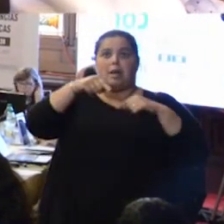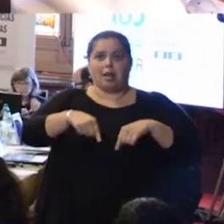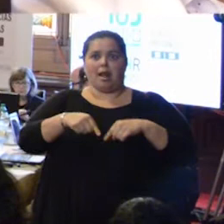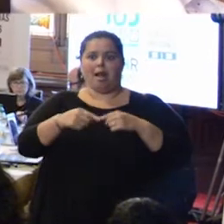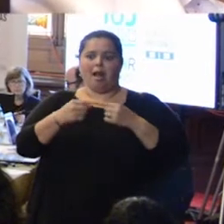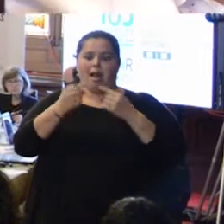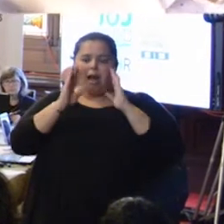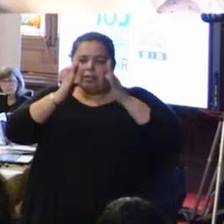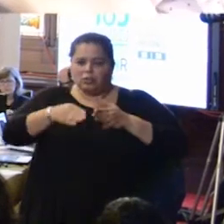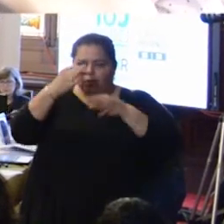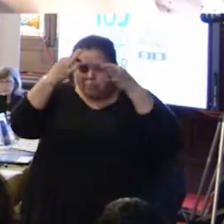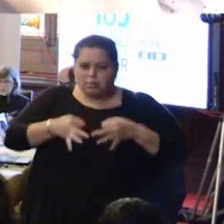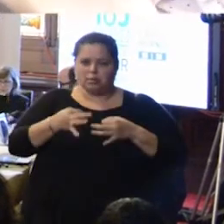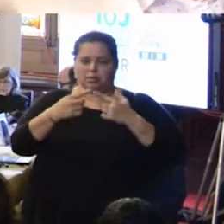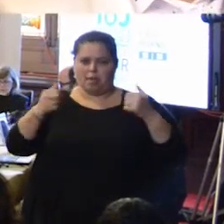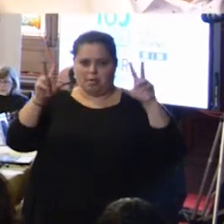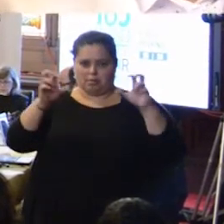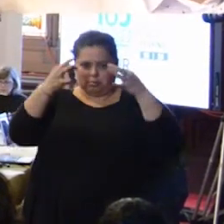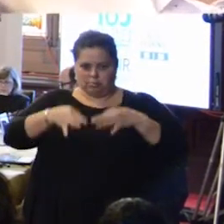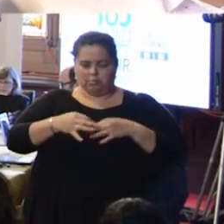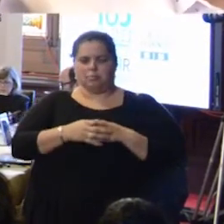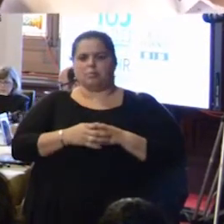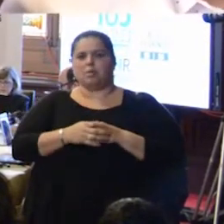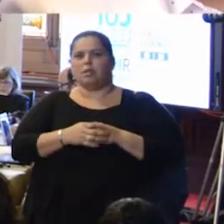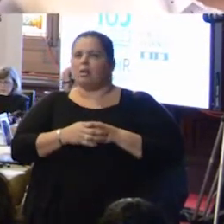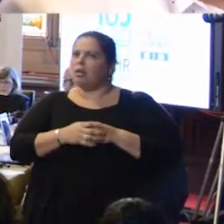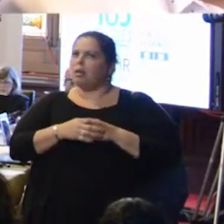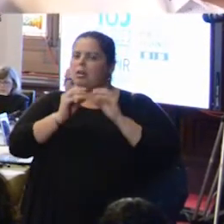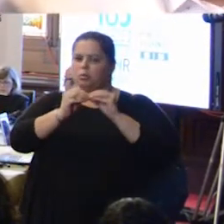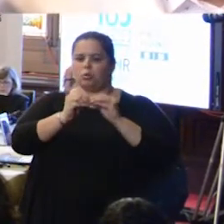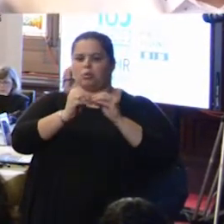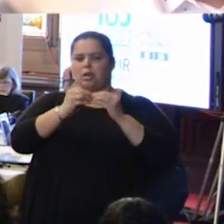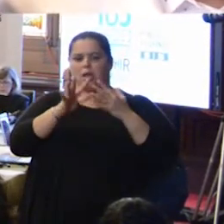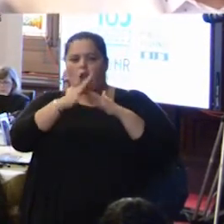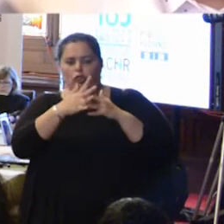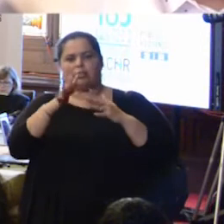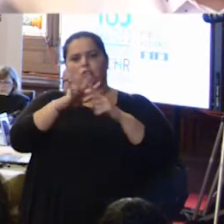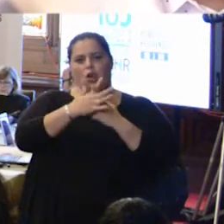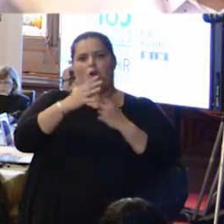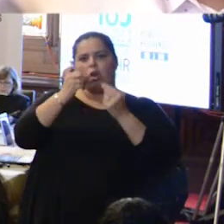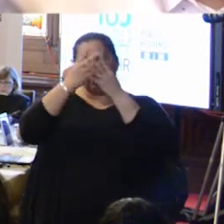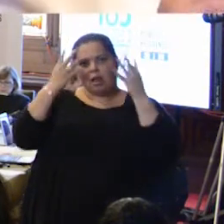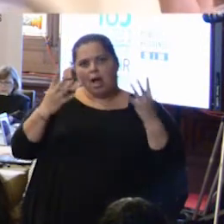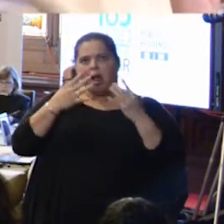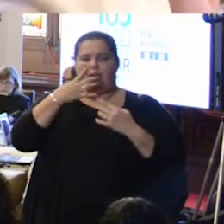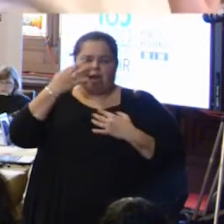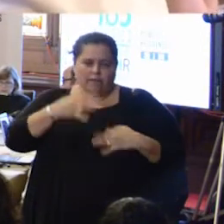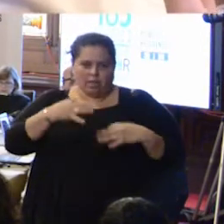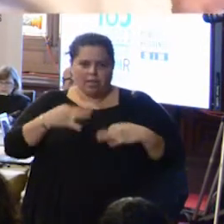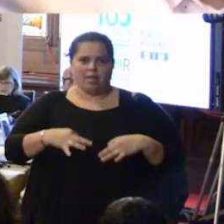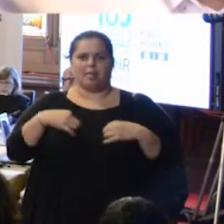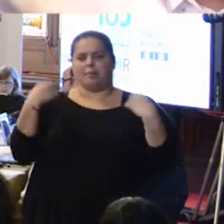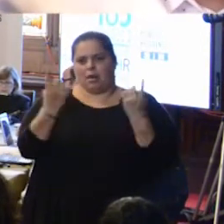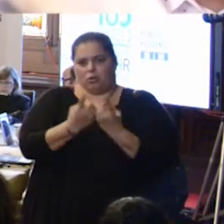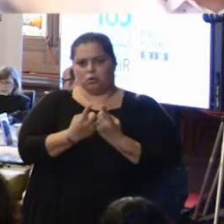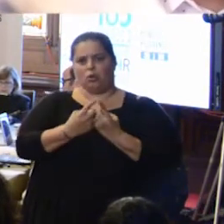concretas. En el asunto del contexto general, es evidente, para nosotros por lo menos, que la evolución de la sociedad